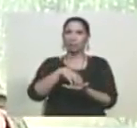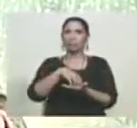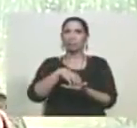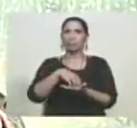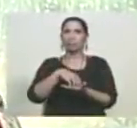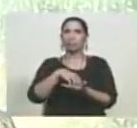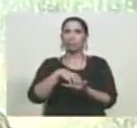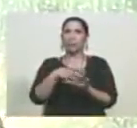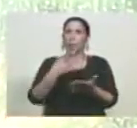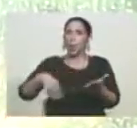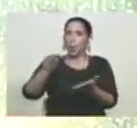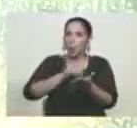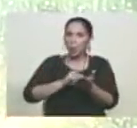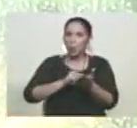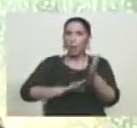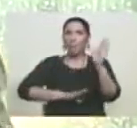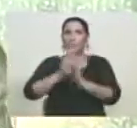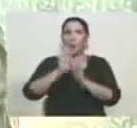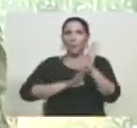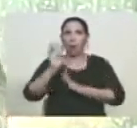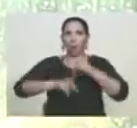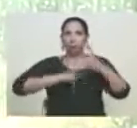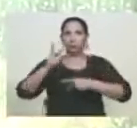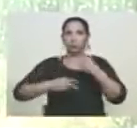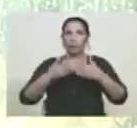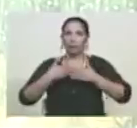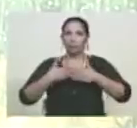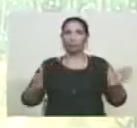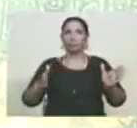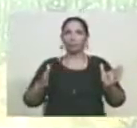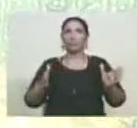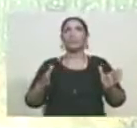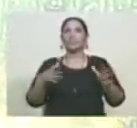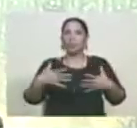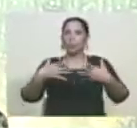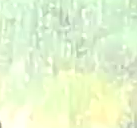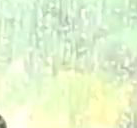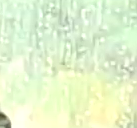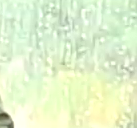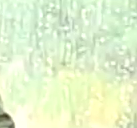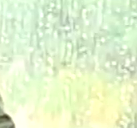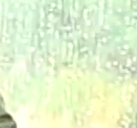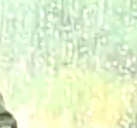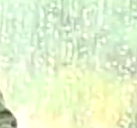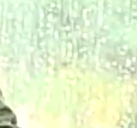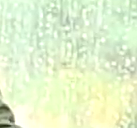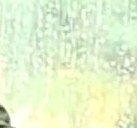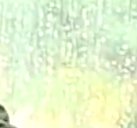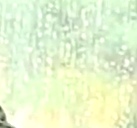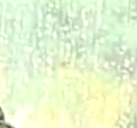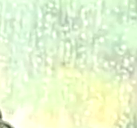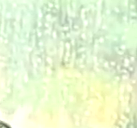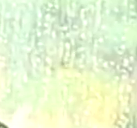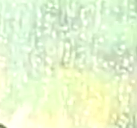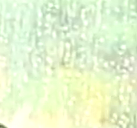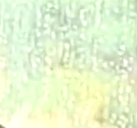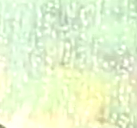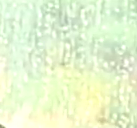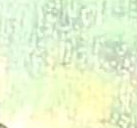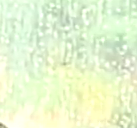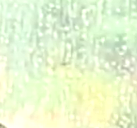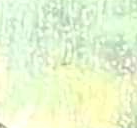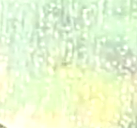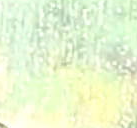de reactivar la producción y garantizar la seguridad agroalimentaria. Dos, la intervención